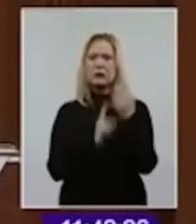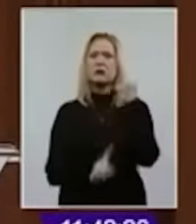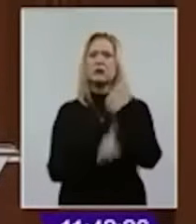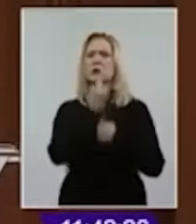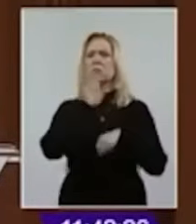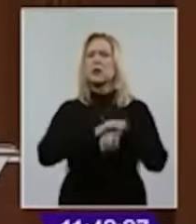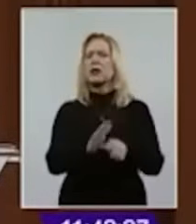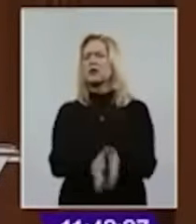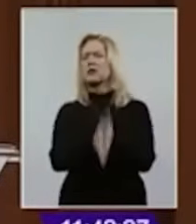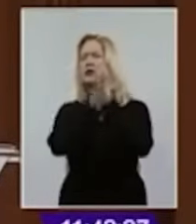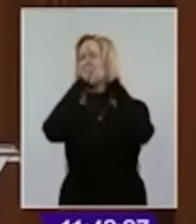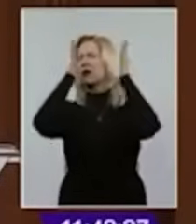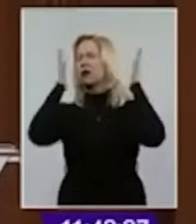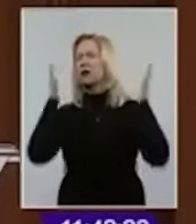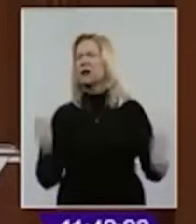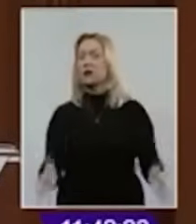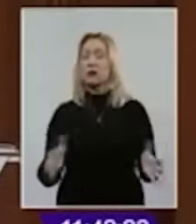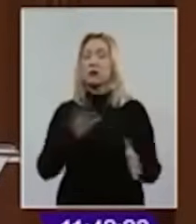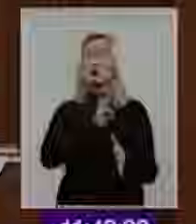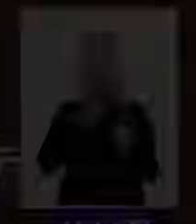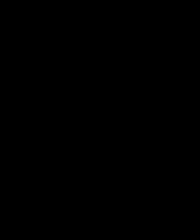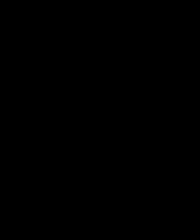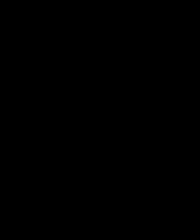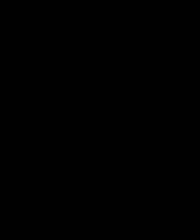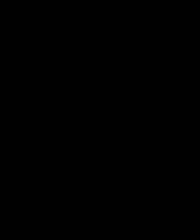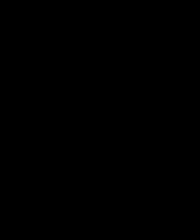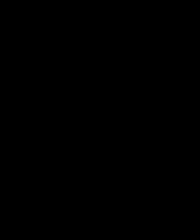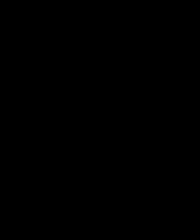desde hace un cuarto de siglo nos aqueja.